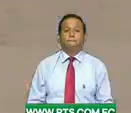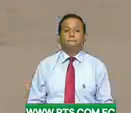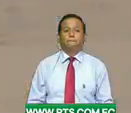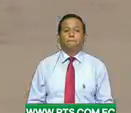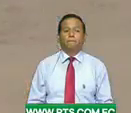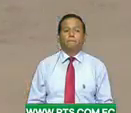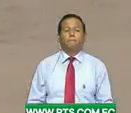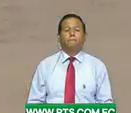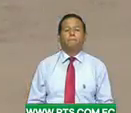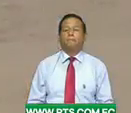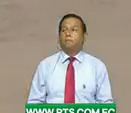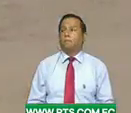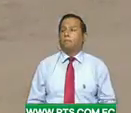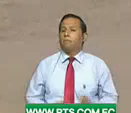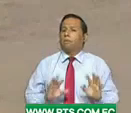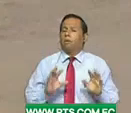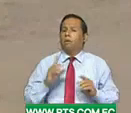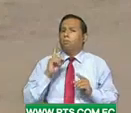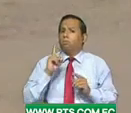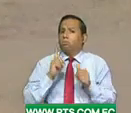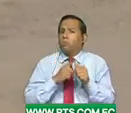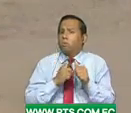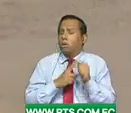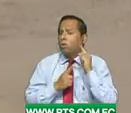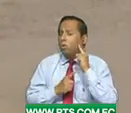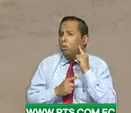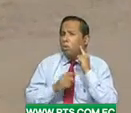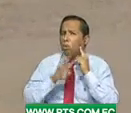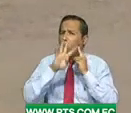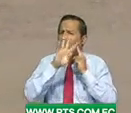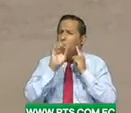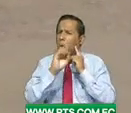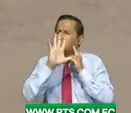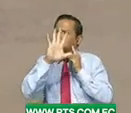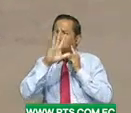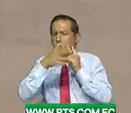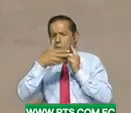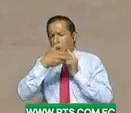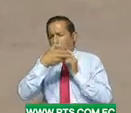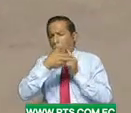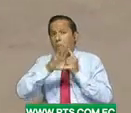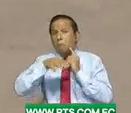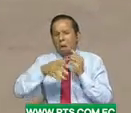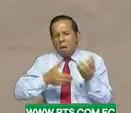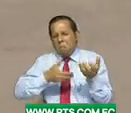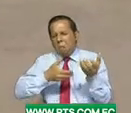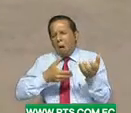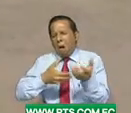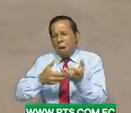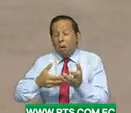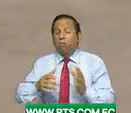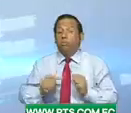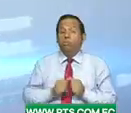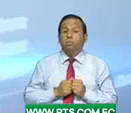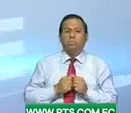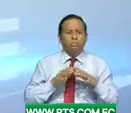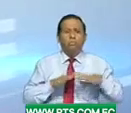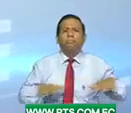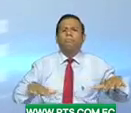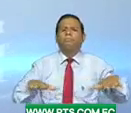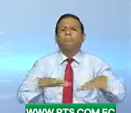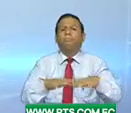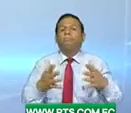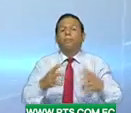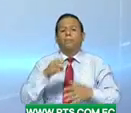Primero fueron como 4 o 5 disparos así, y ahí fue una rafa. El crimen alteró a todos en la ciudadela El Egoné, en